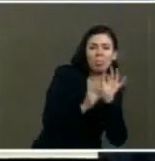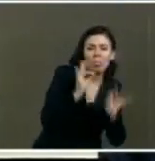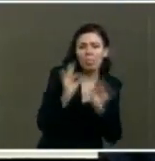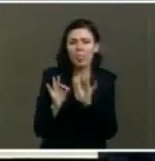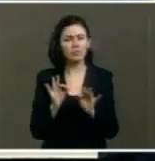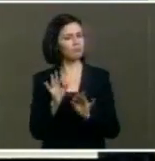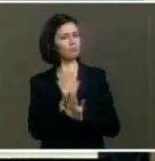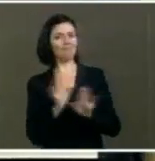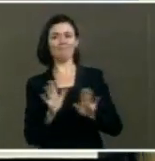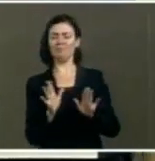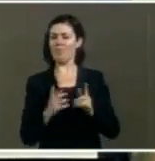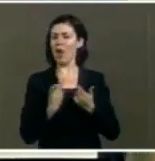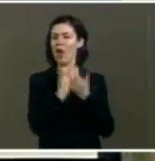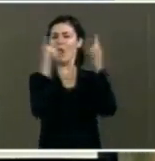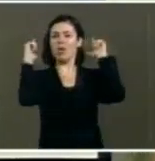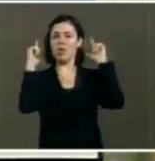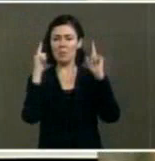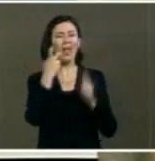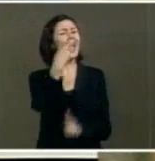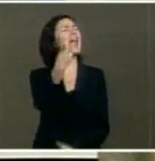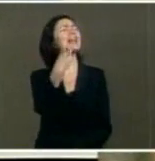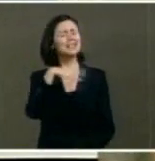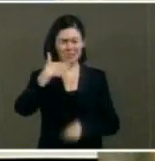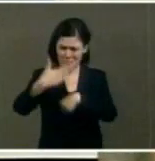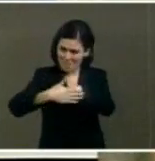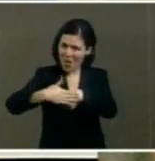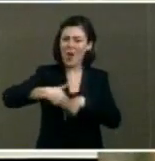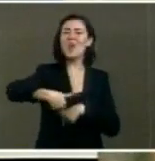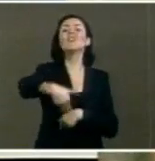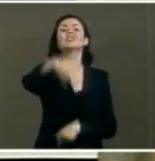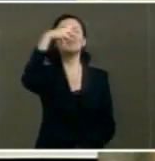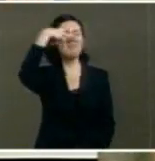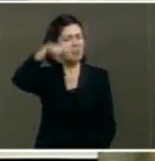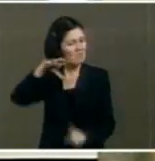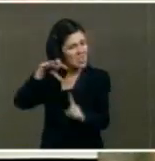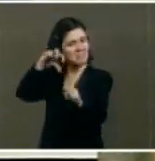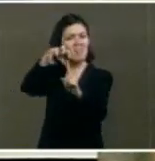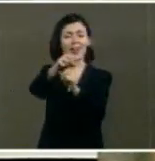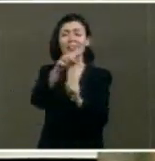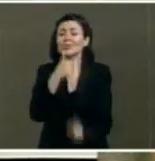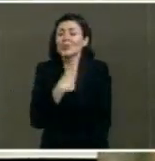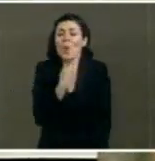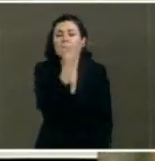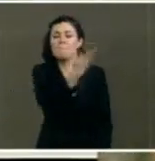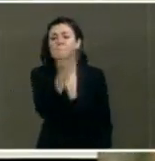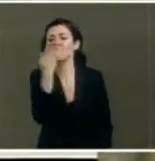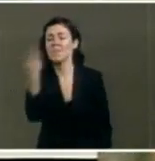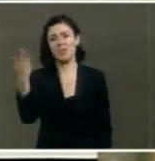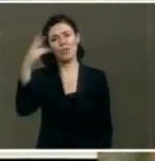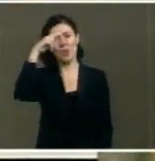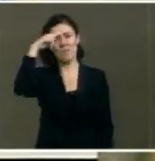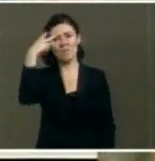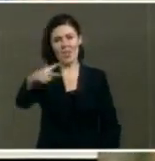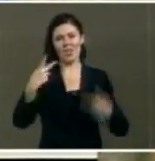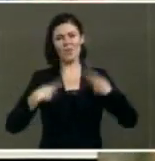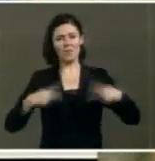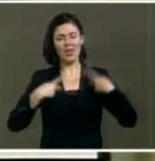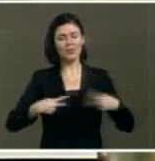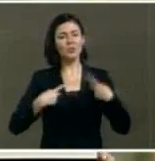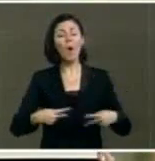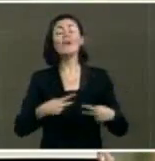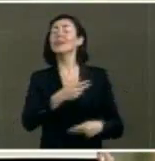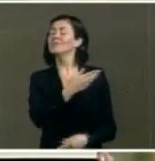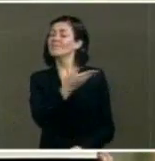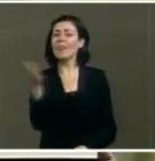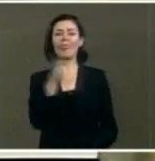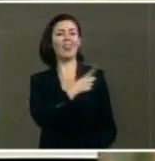vendrá y lo que le pido a los mexicanos es perseverar unidos en el esfuerzo y en lo que a cada